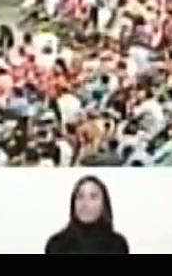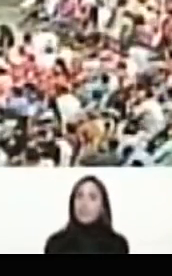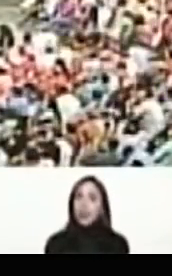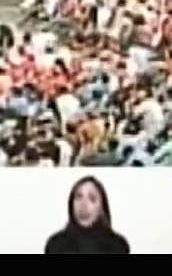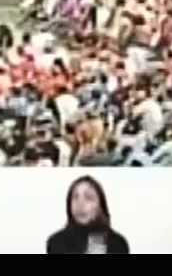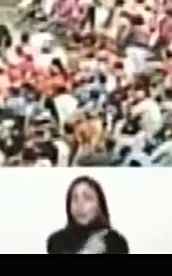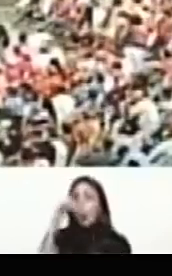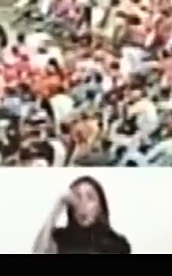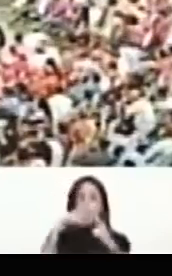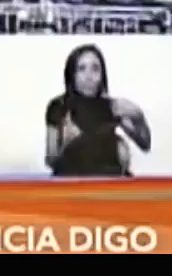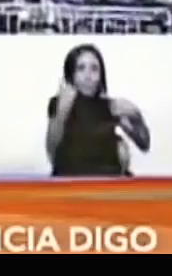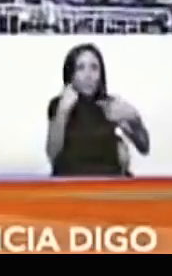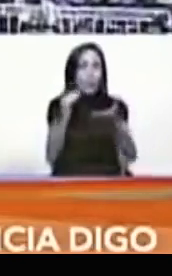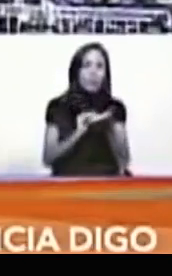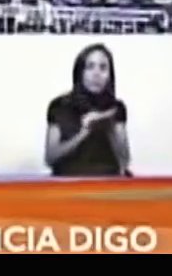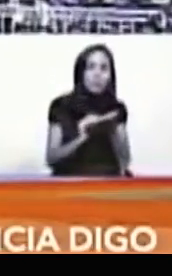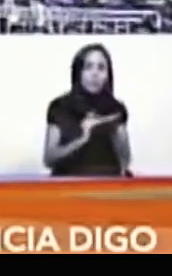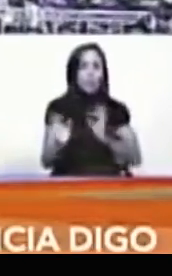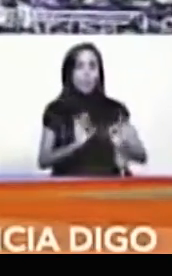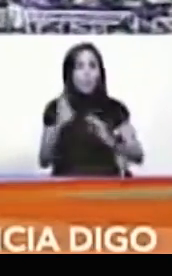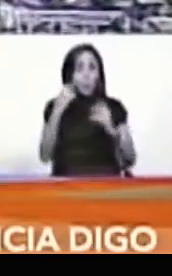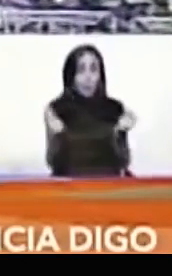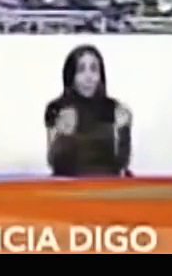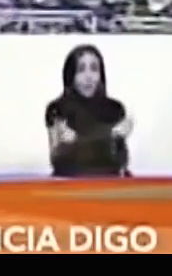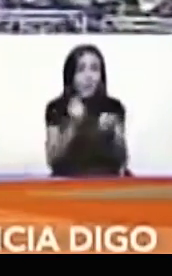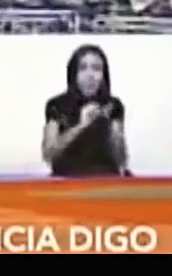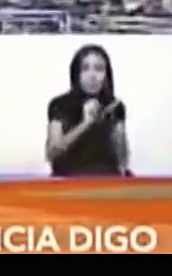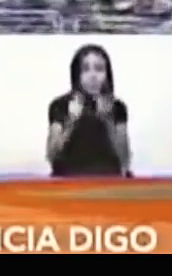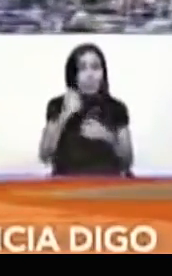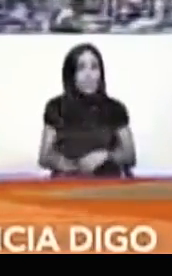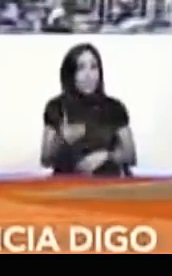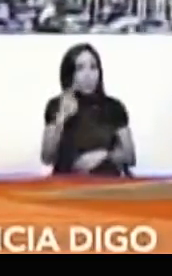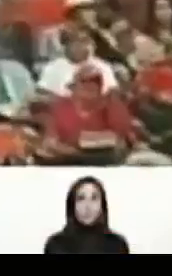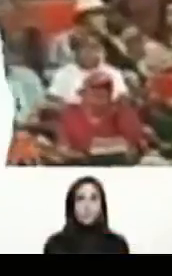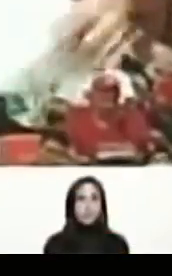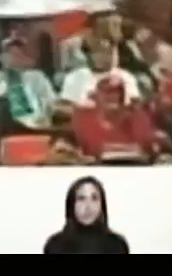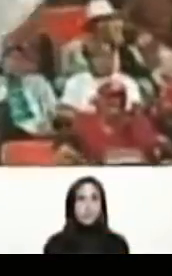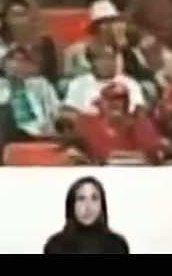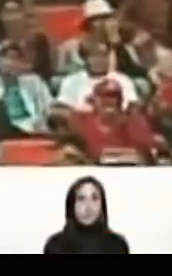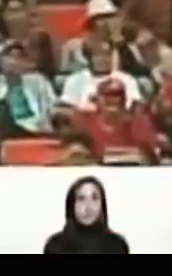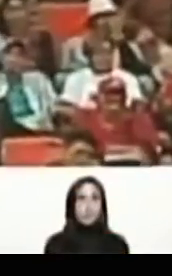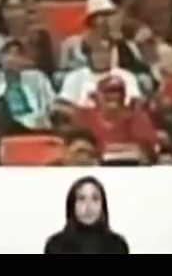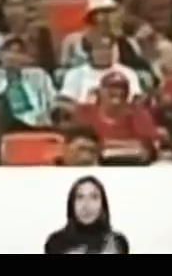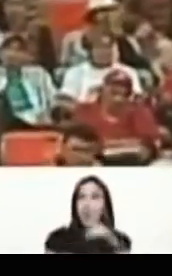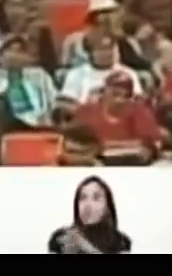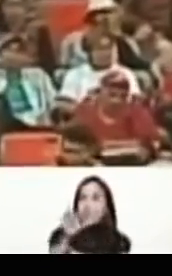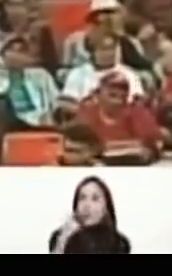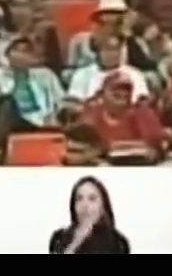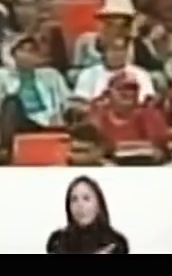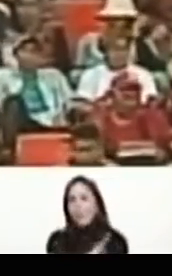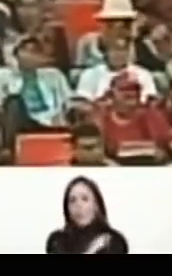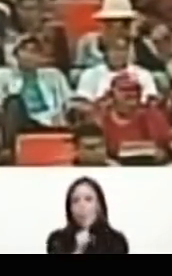tiene que ver con ustedes. Tomen nota, carajo. Muy importante lo que estoy diciendo. Este país le pertenece a